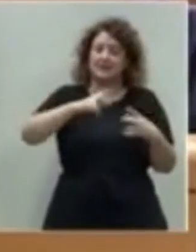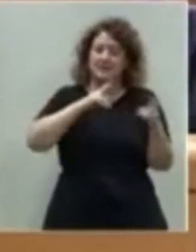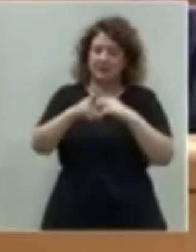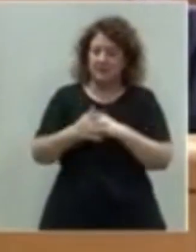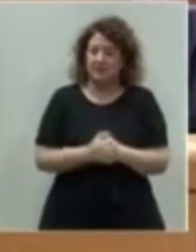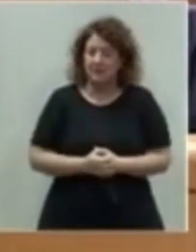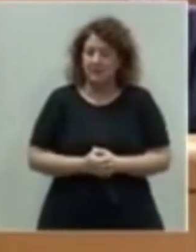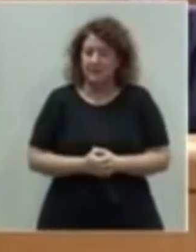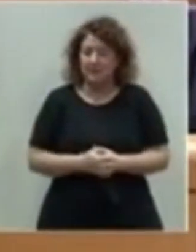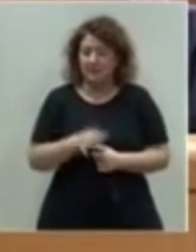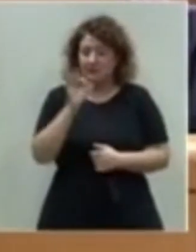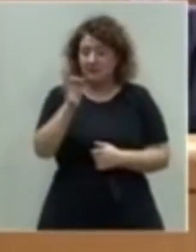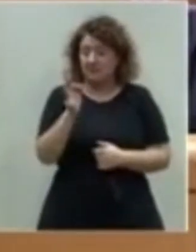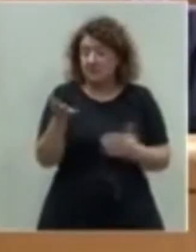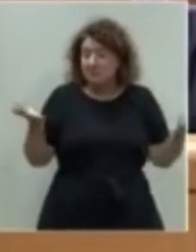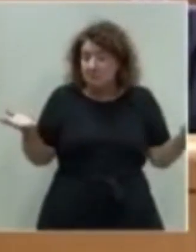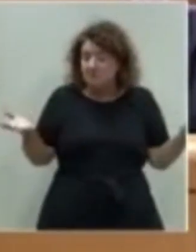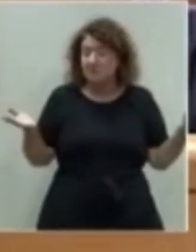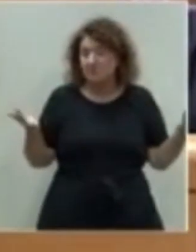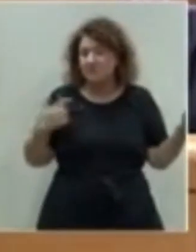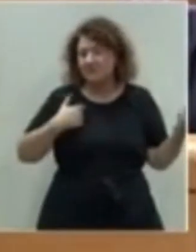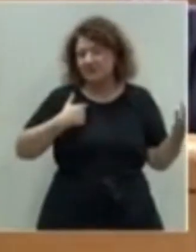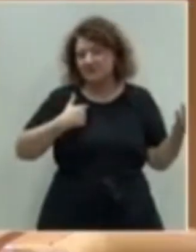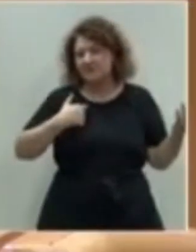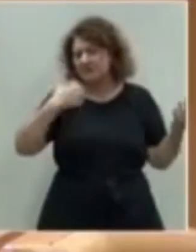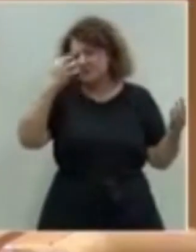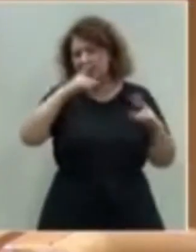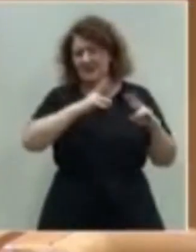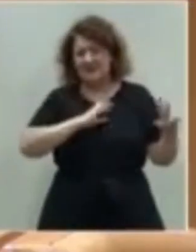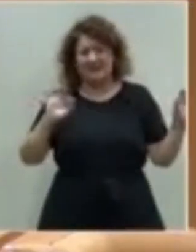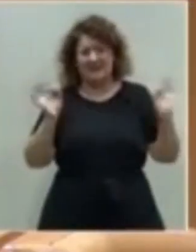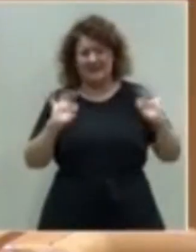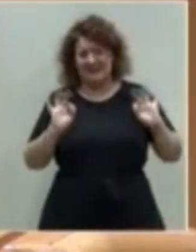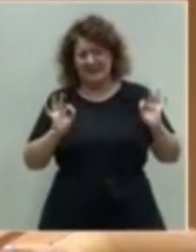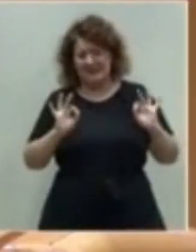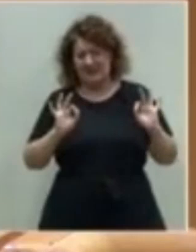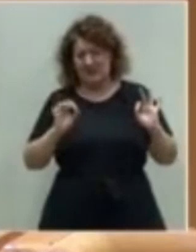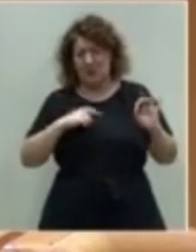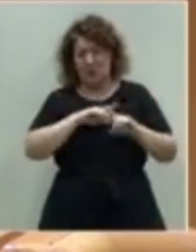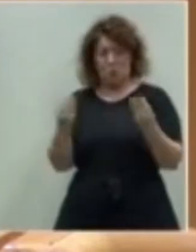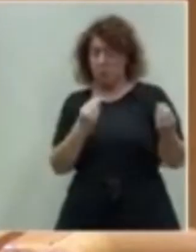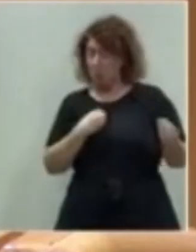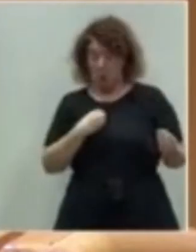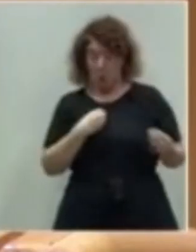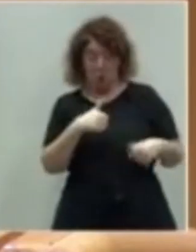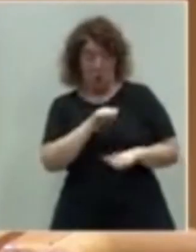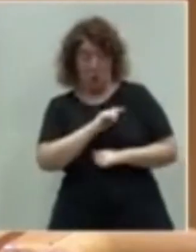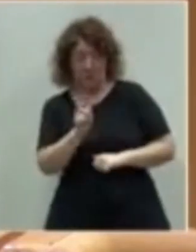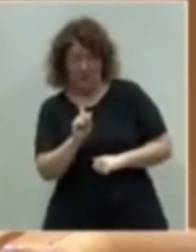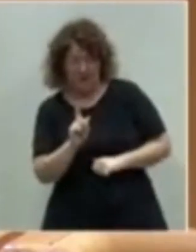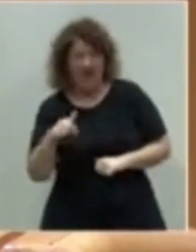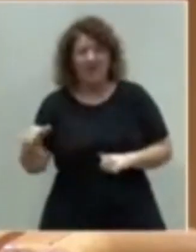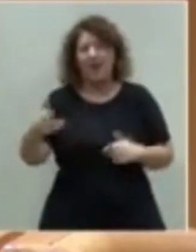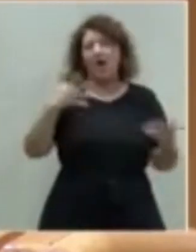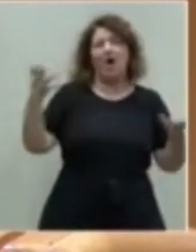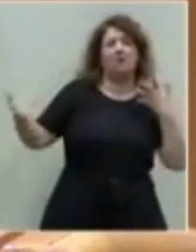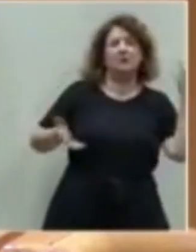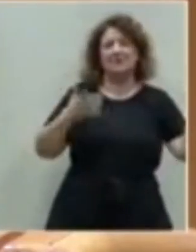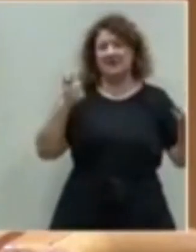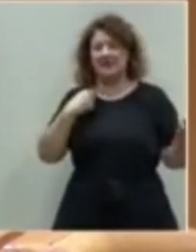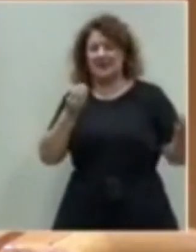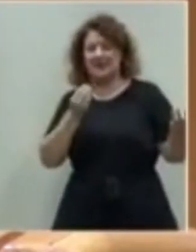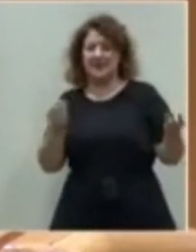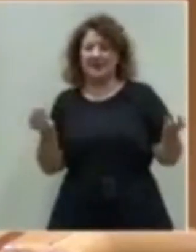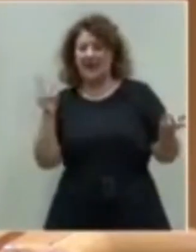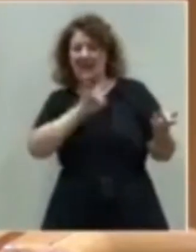De verdad, señor Sánchez, estaba convencido de que no me iba a contestar a las preguntas directas que le hice. Venir aquí a presumir de que hay